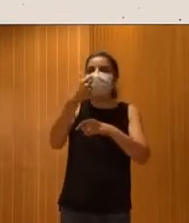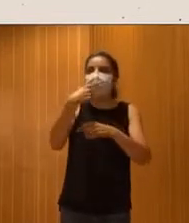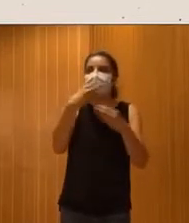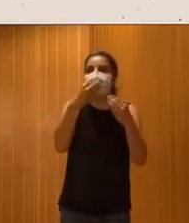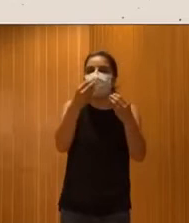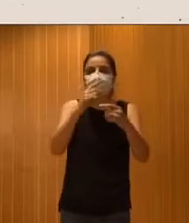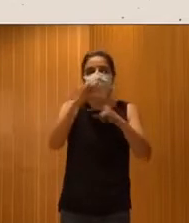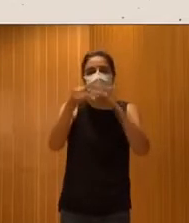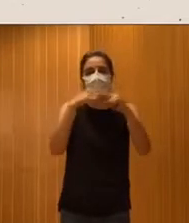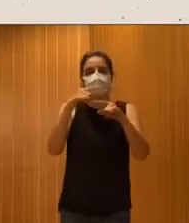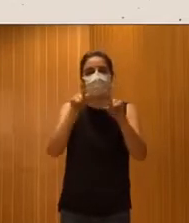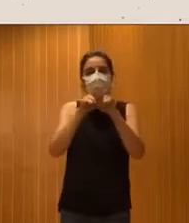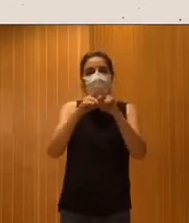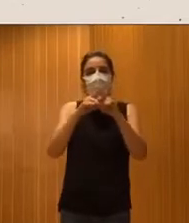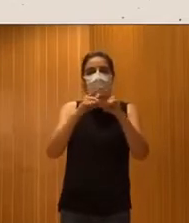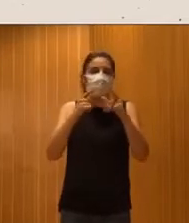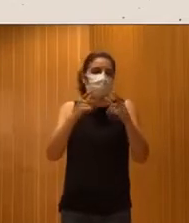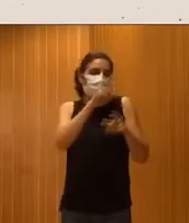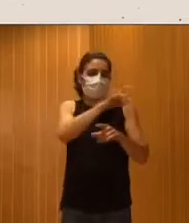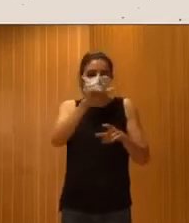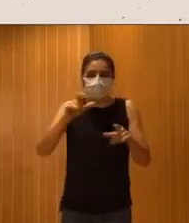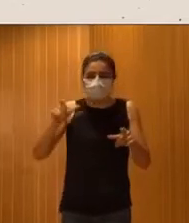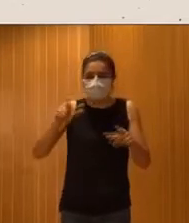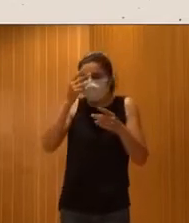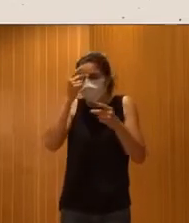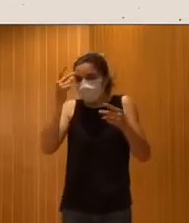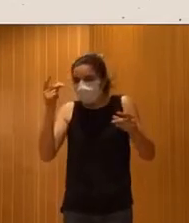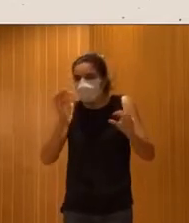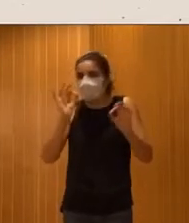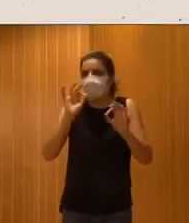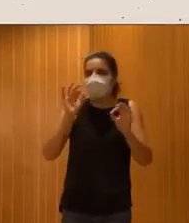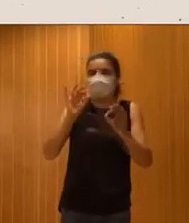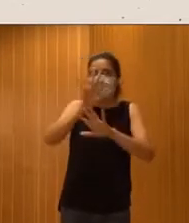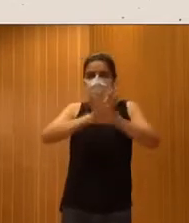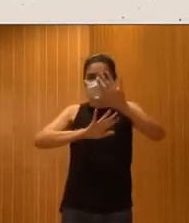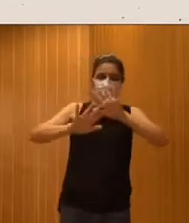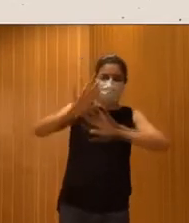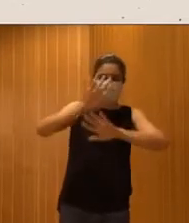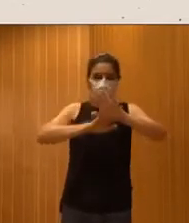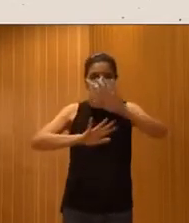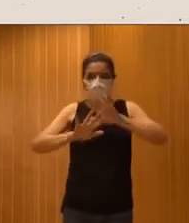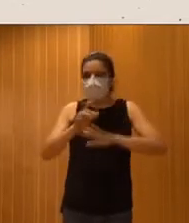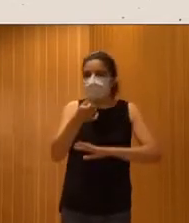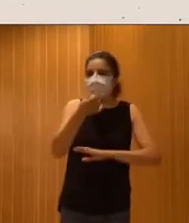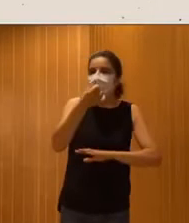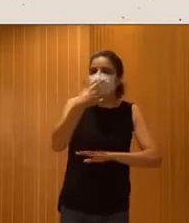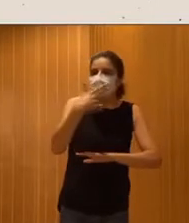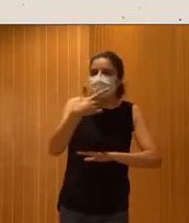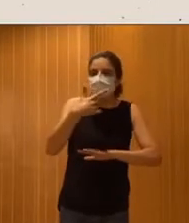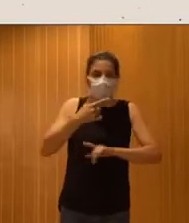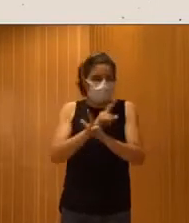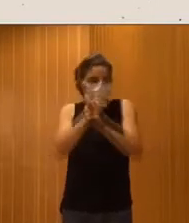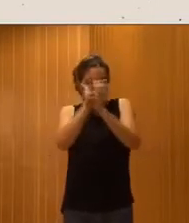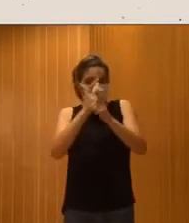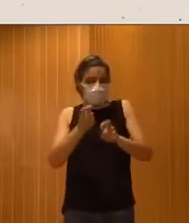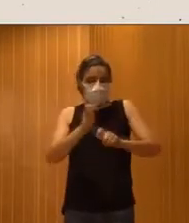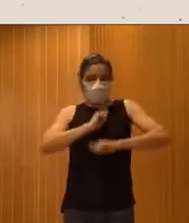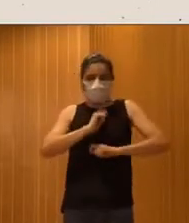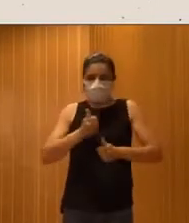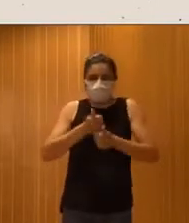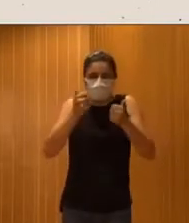etcétera, ¿no? Los antipsicóticos en general pues te pueden producir más confusión, más agitación,